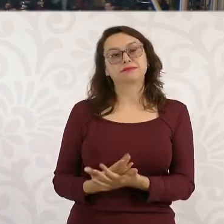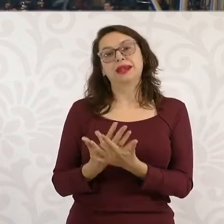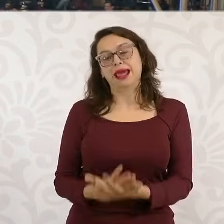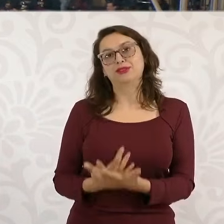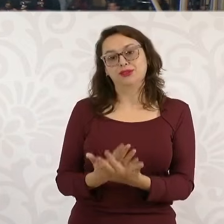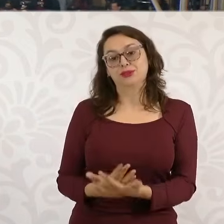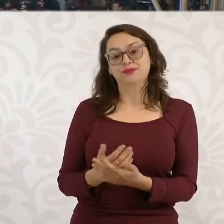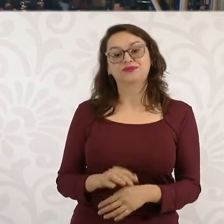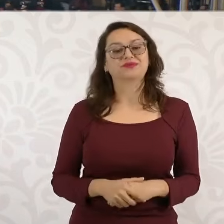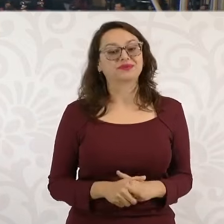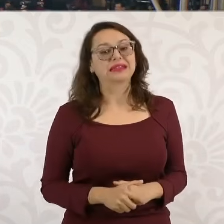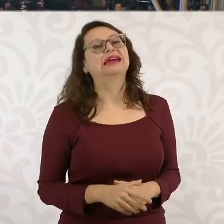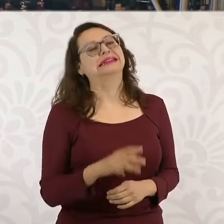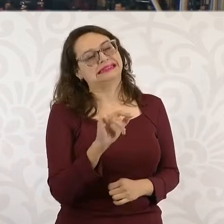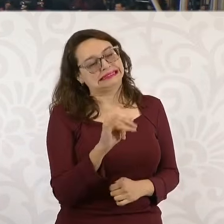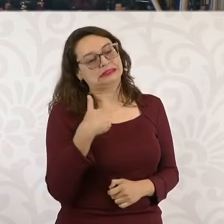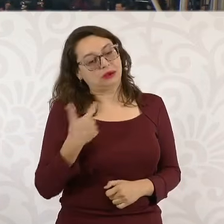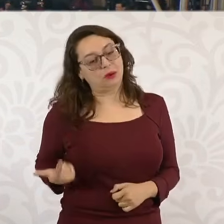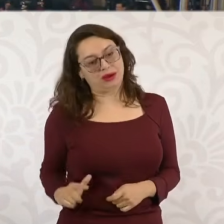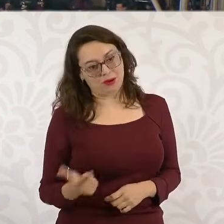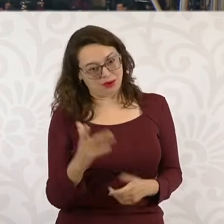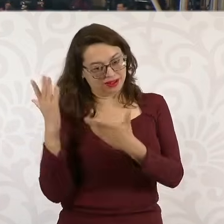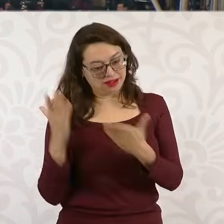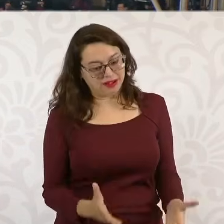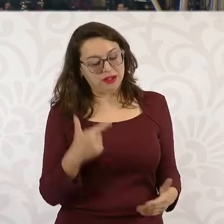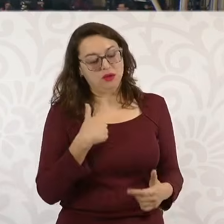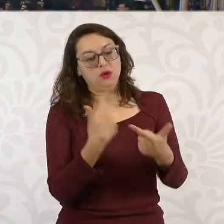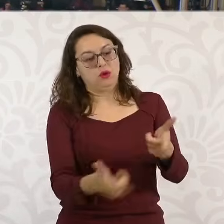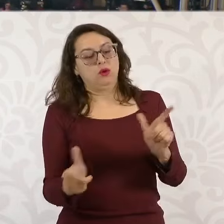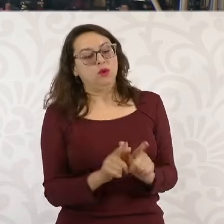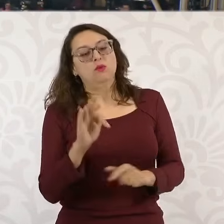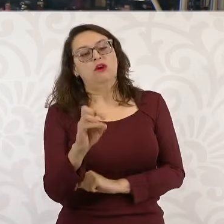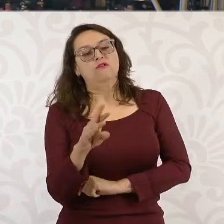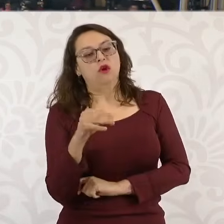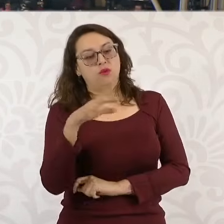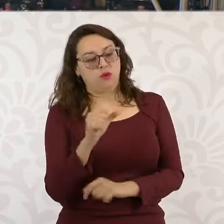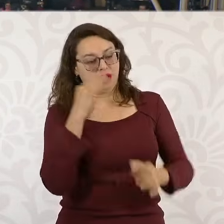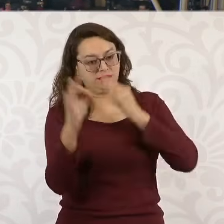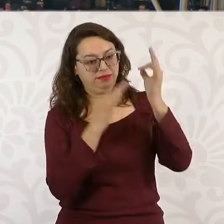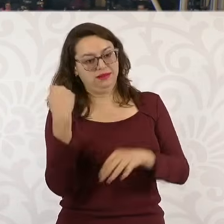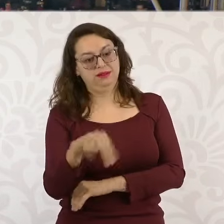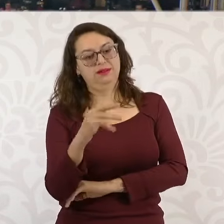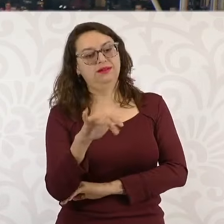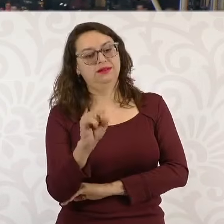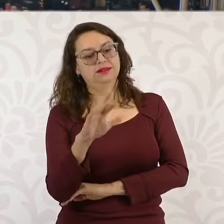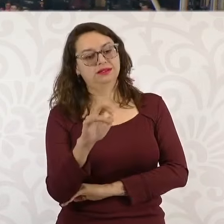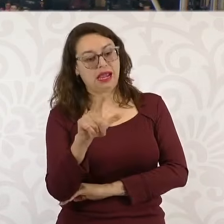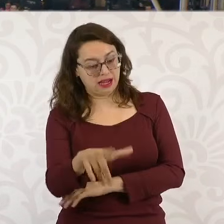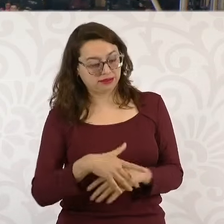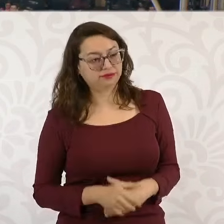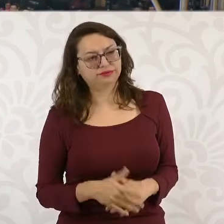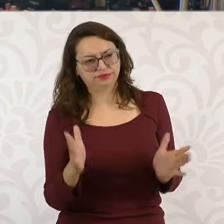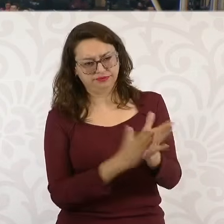desde Guanajuato, Presidenta. Gracias. Buenos días. Israel Aldave, de Grupo Fórmula. En este mismo sentido, Presidenta, de la reforma, sé que el documento lo